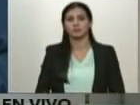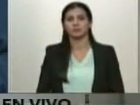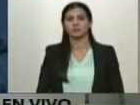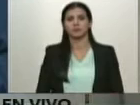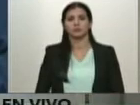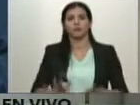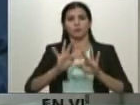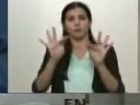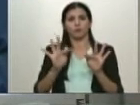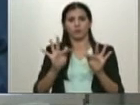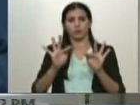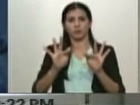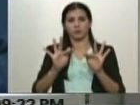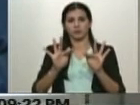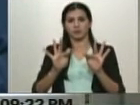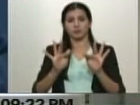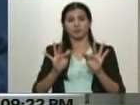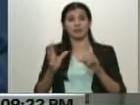del